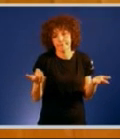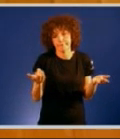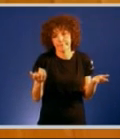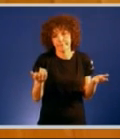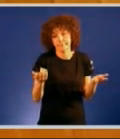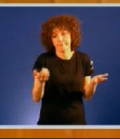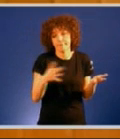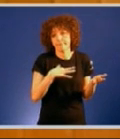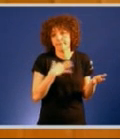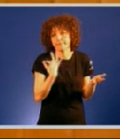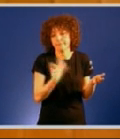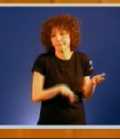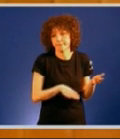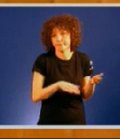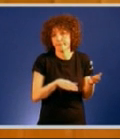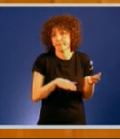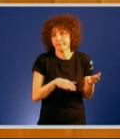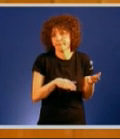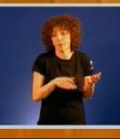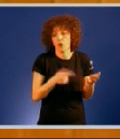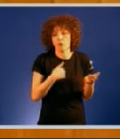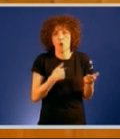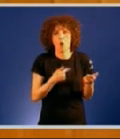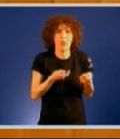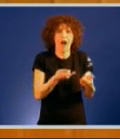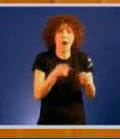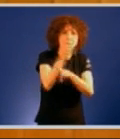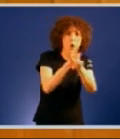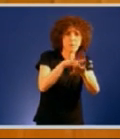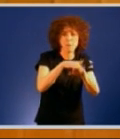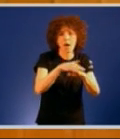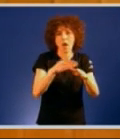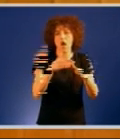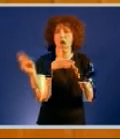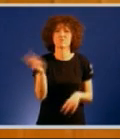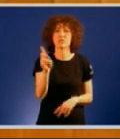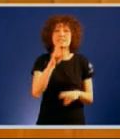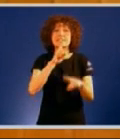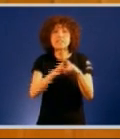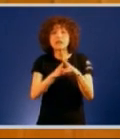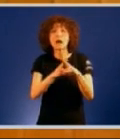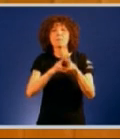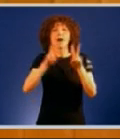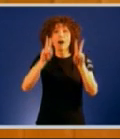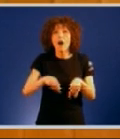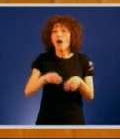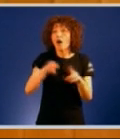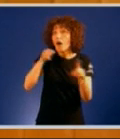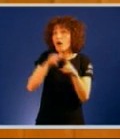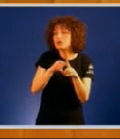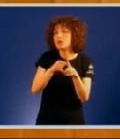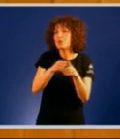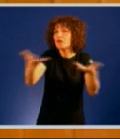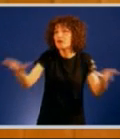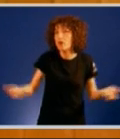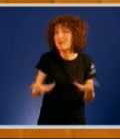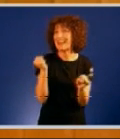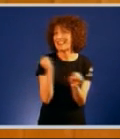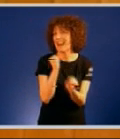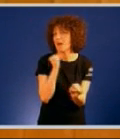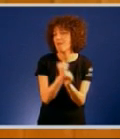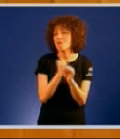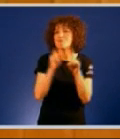que se vote esa posible transacción de ser así con esa emenda que quedaba pendiente. Fomentar o traballo que